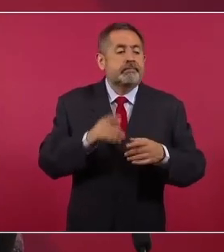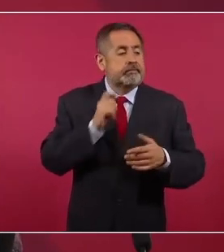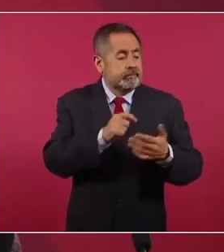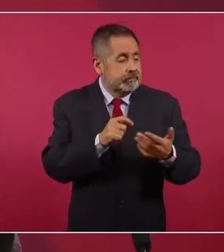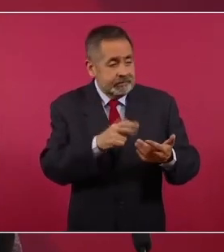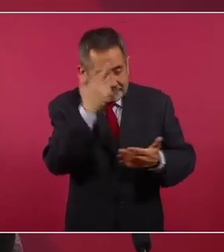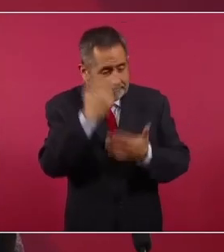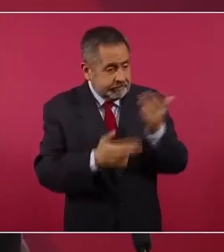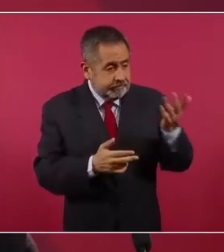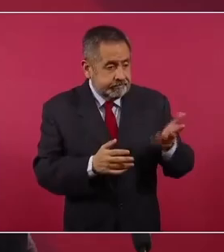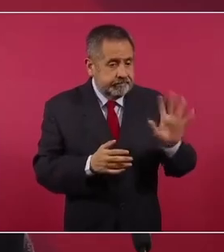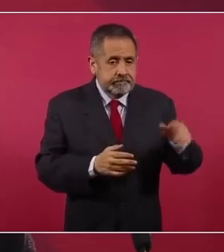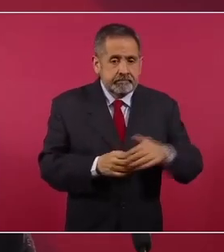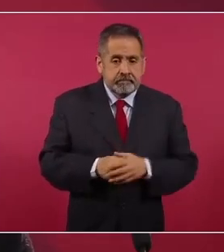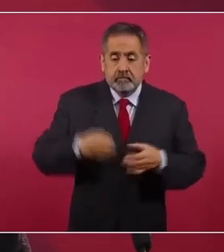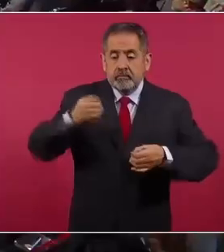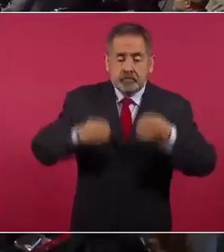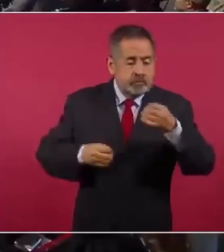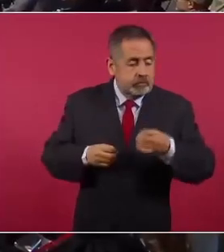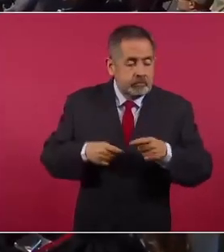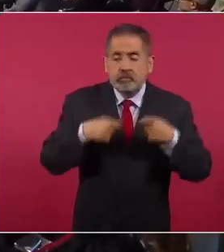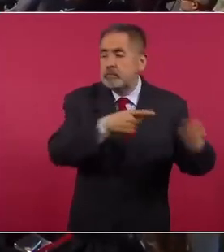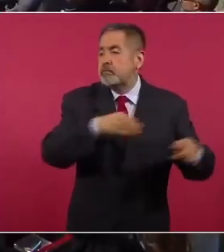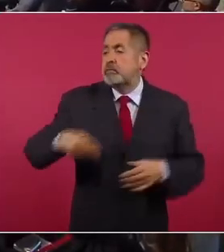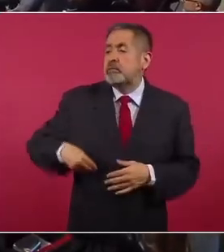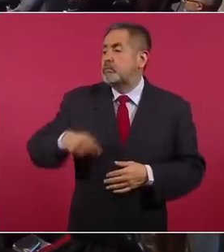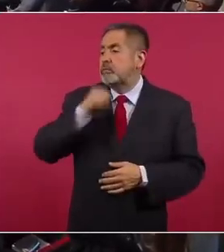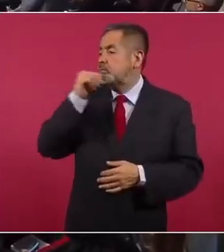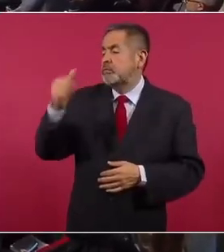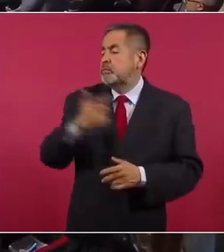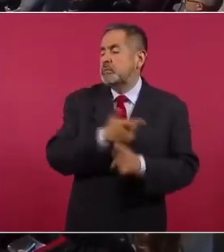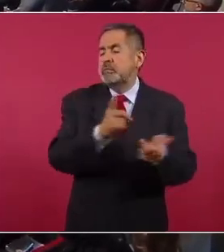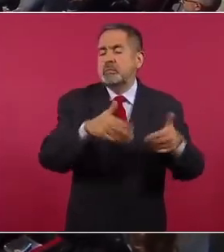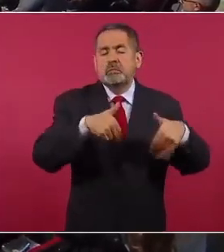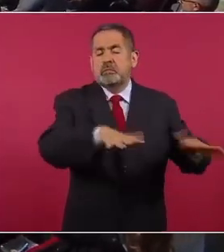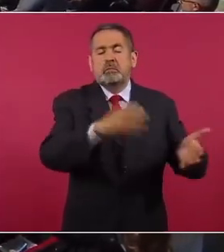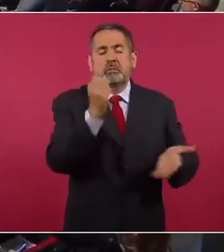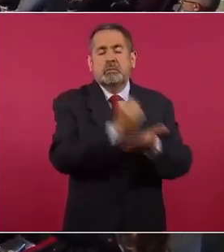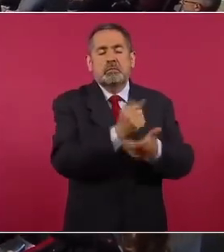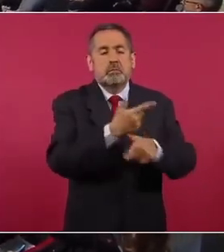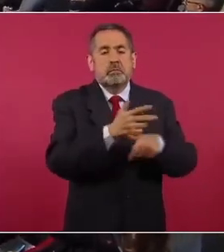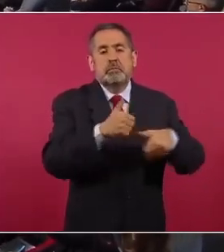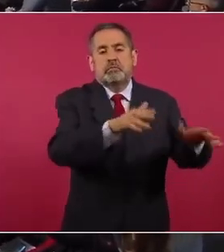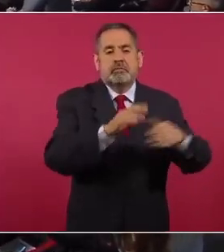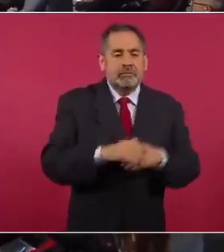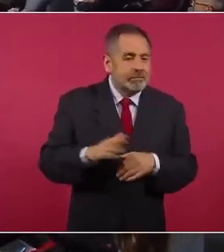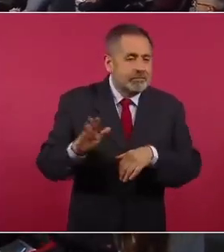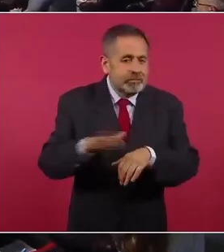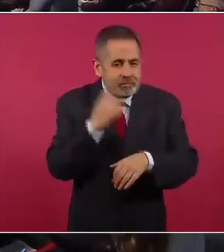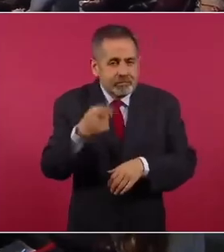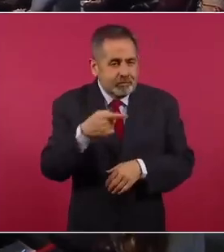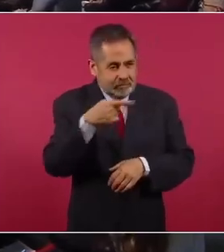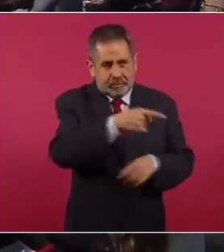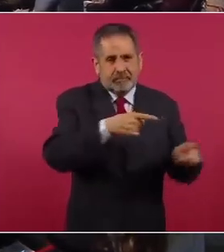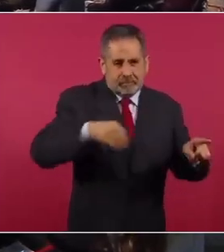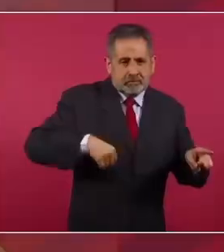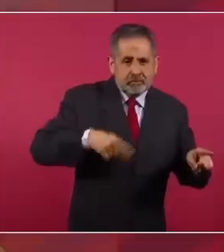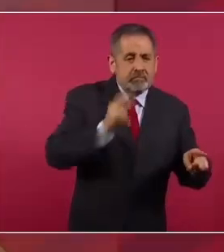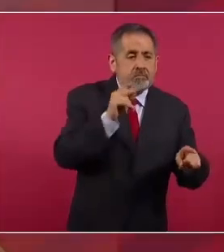resultan inocentes y los liberan porque se integró mal la